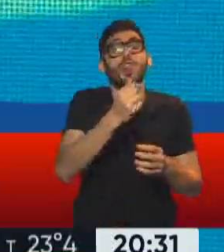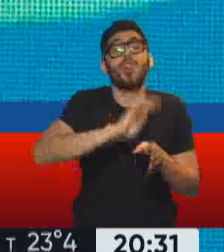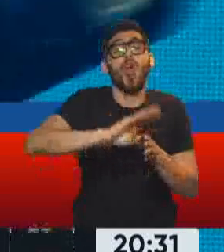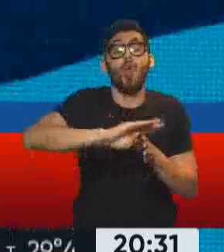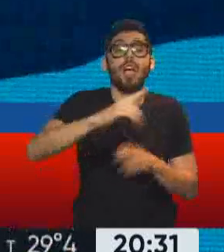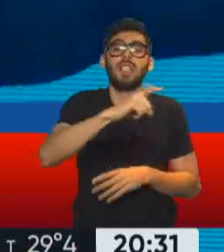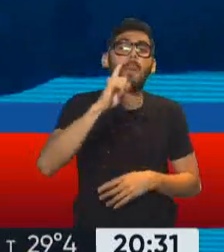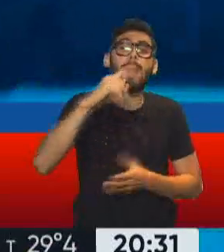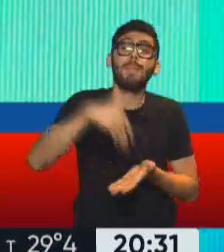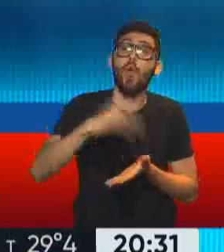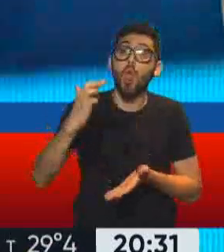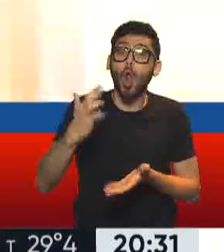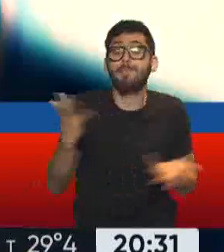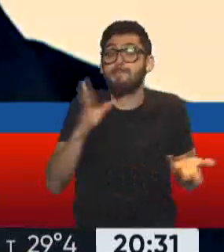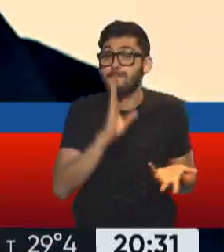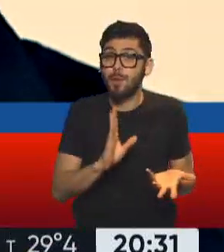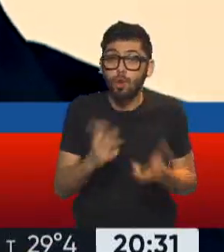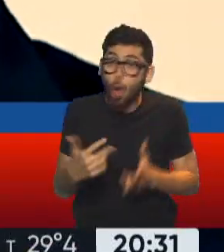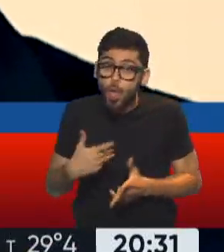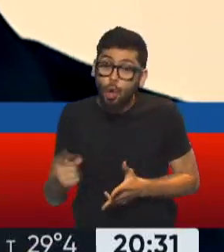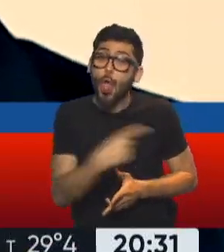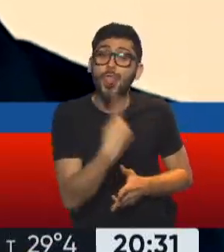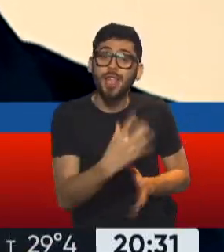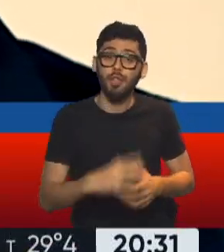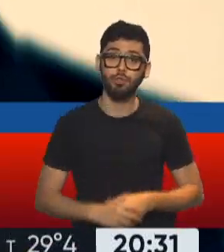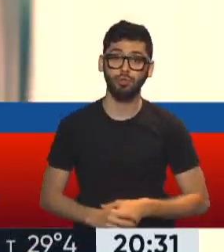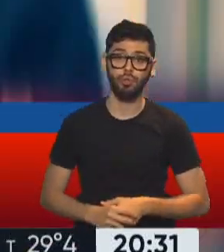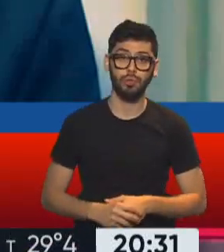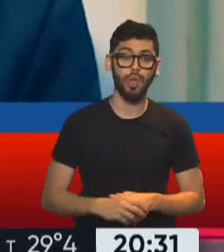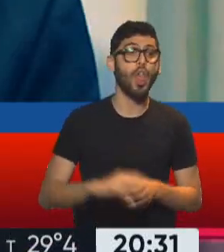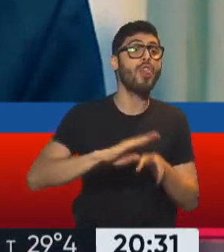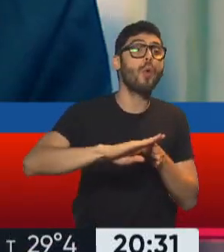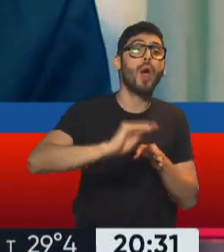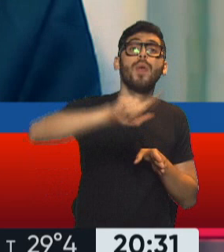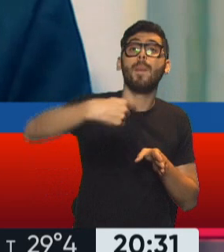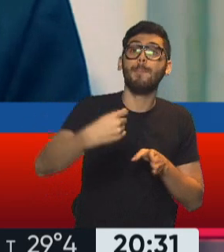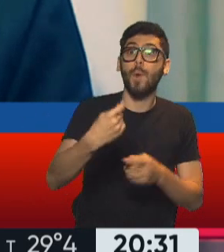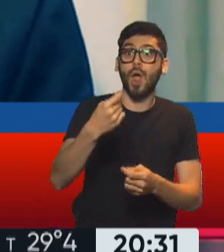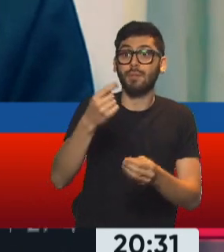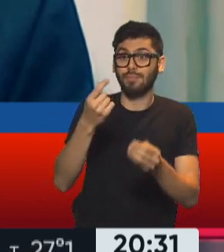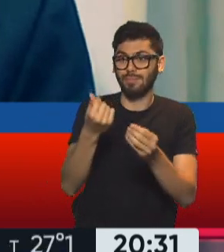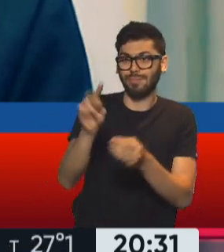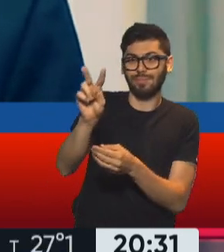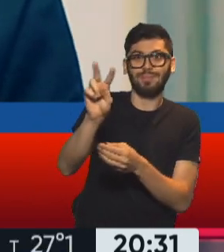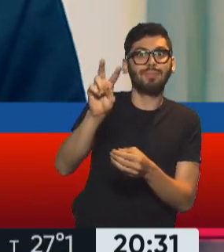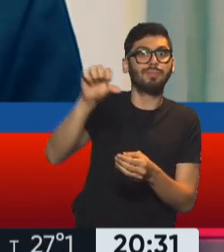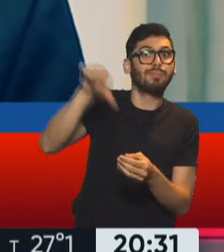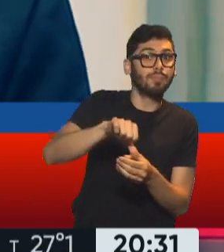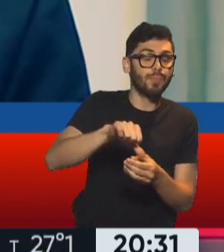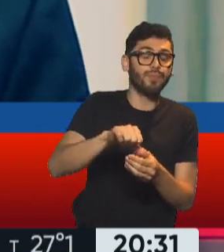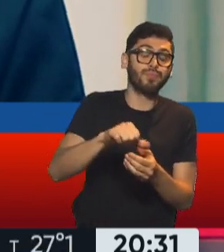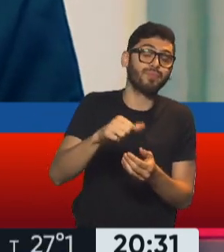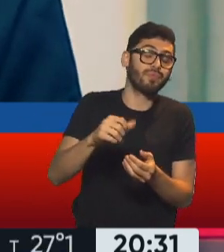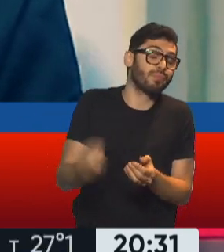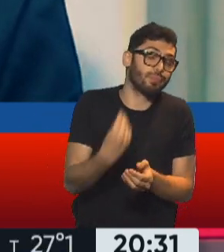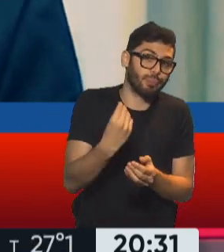lo digo yo, lo dicen ellos. La deuda es hija del déficit, con lo cual la única manera de financiar el déficit